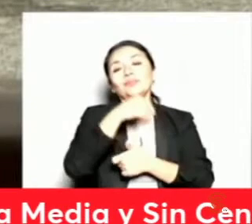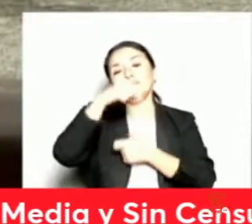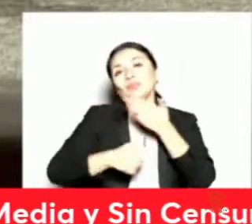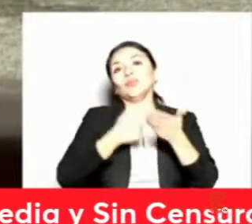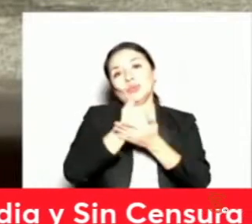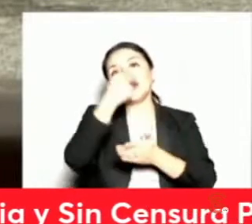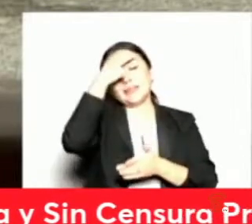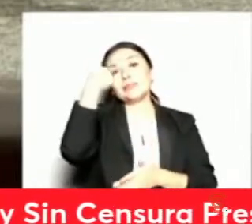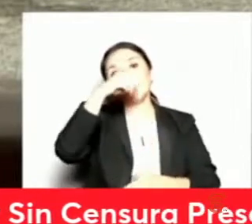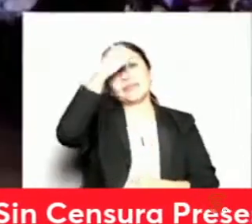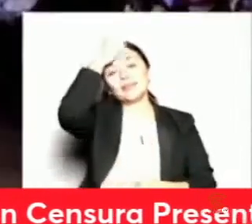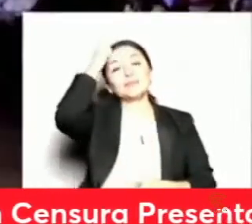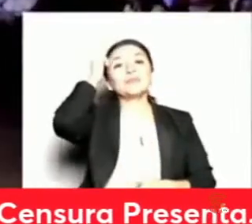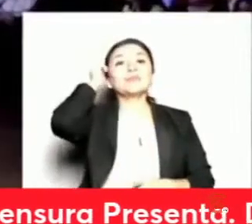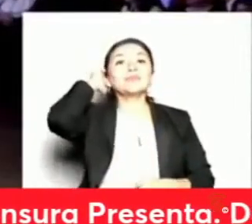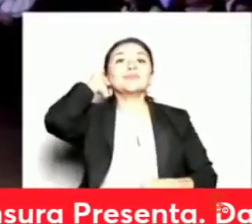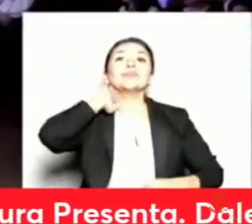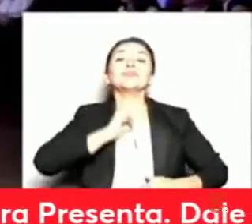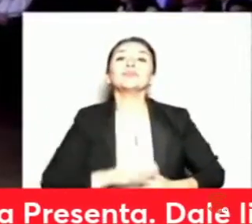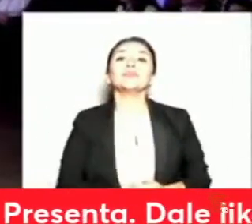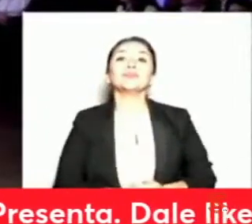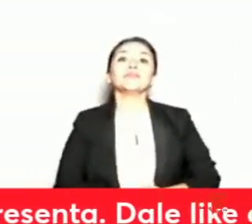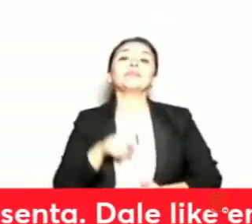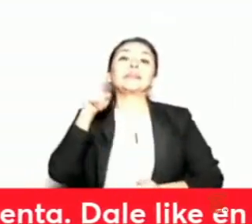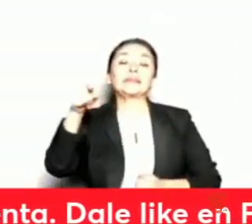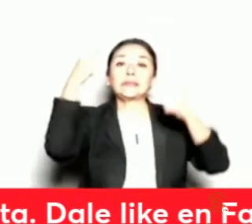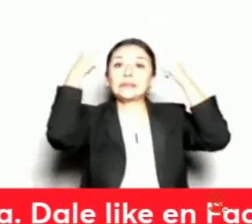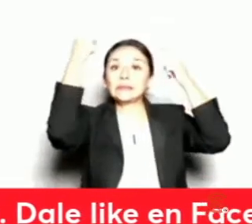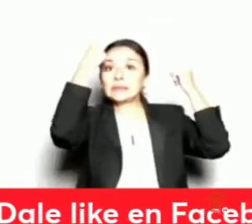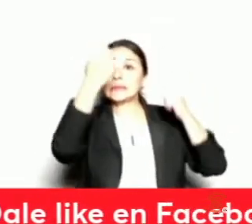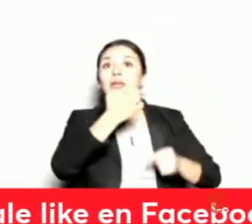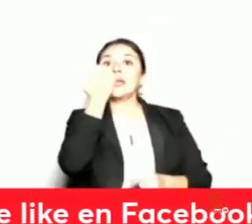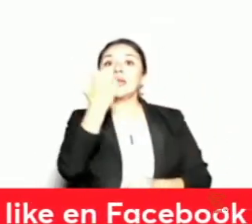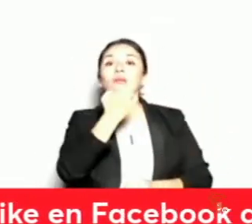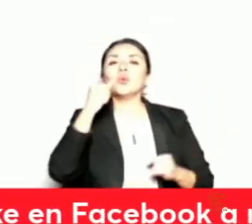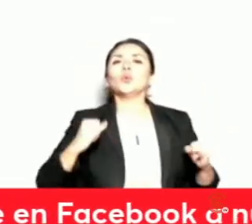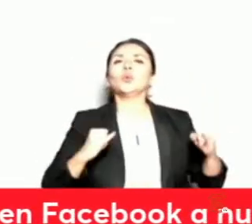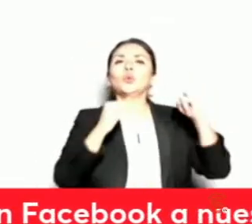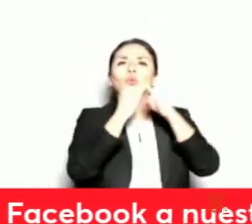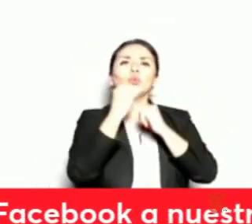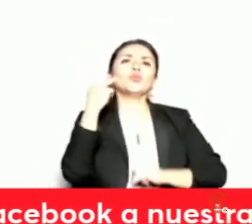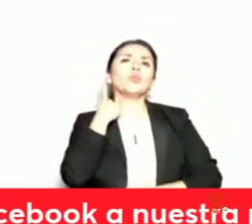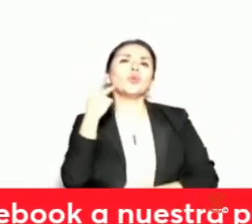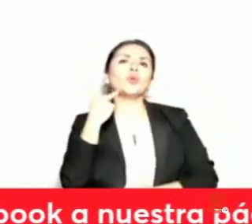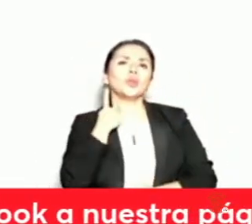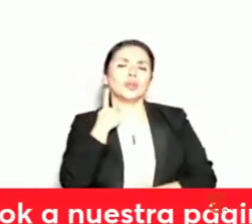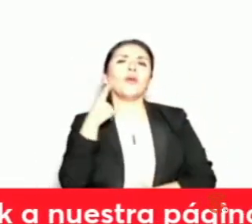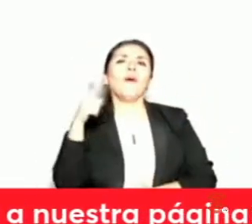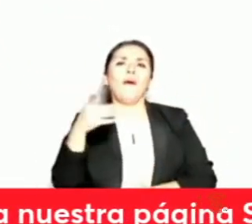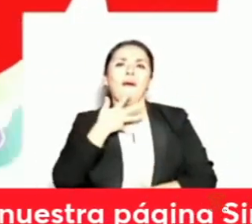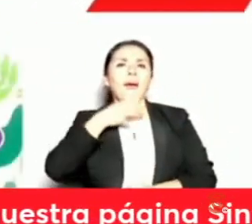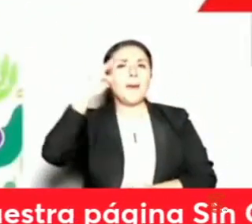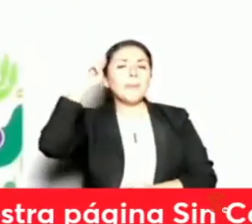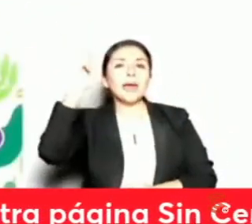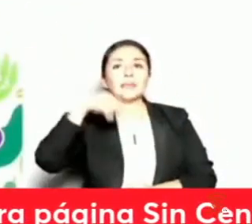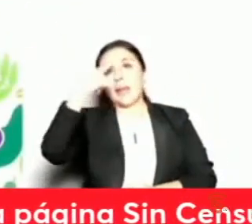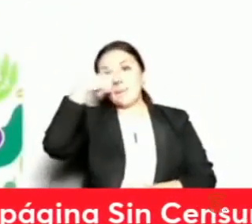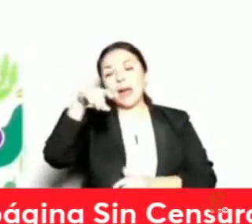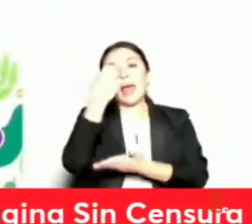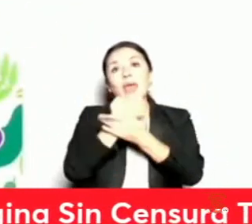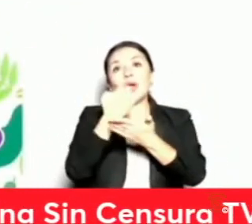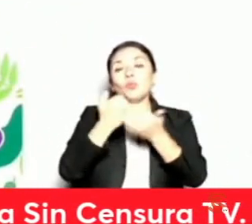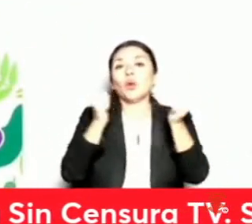nuestra Ciudad de México. Es egresada del Instituto de Estudios Políticos de París, donde obtuvo una maestría en economía que